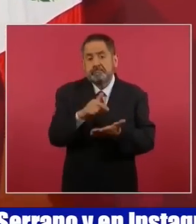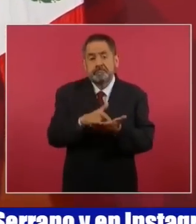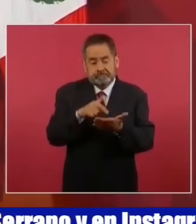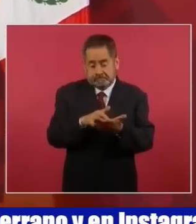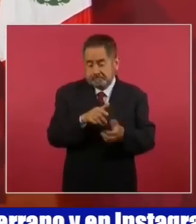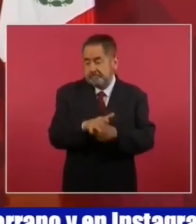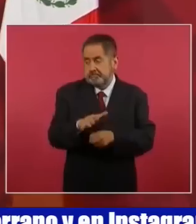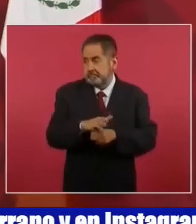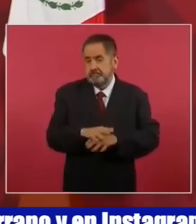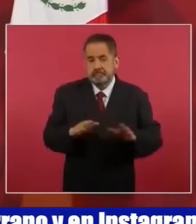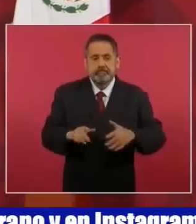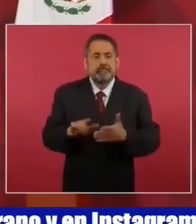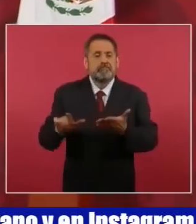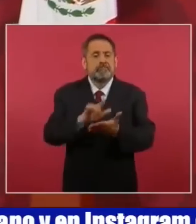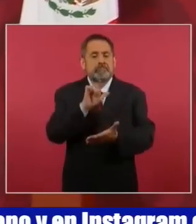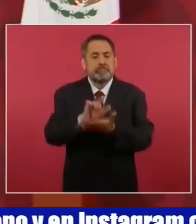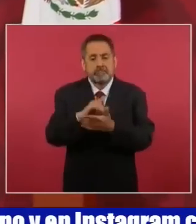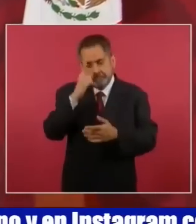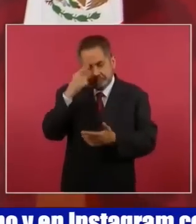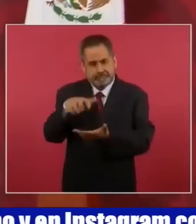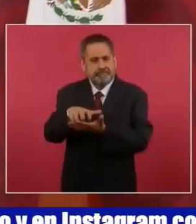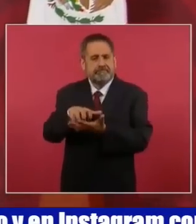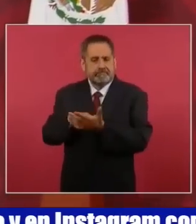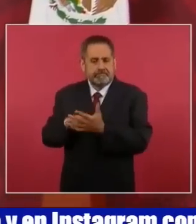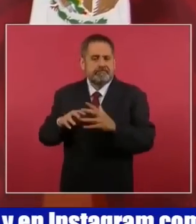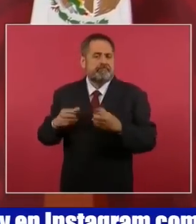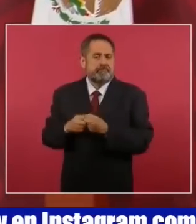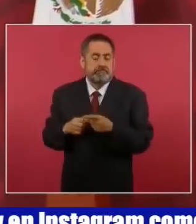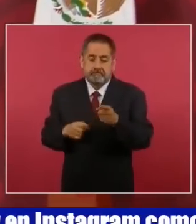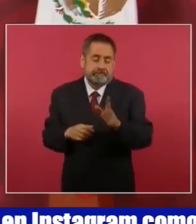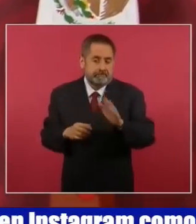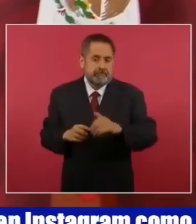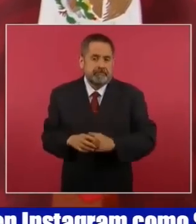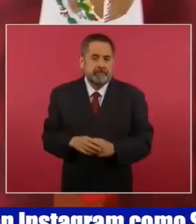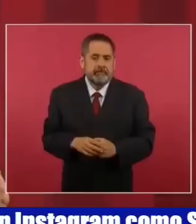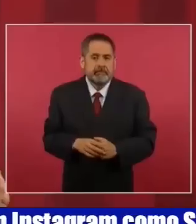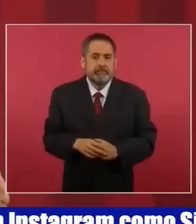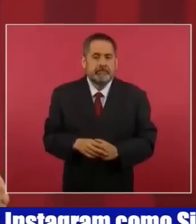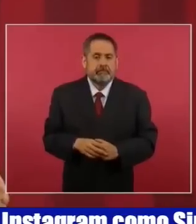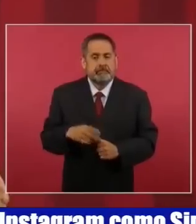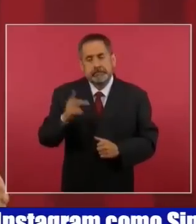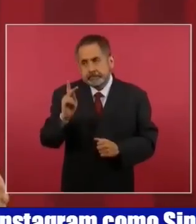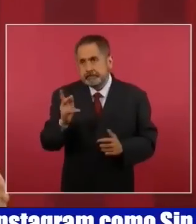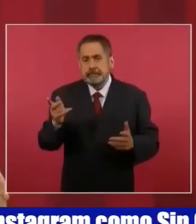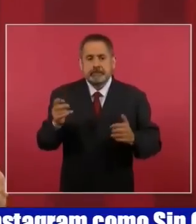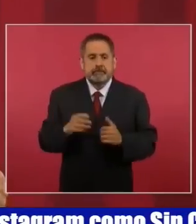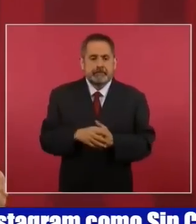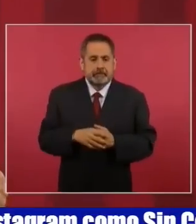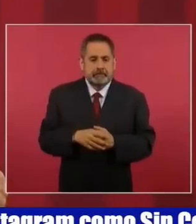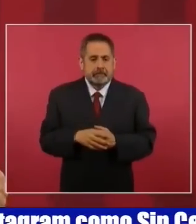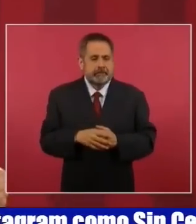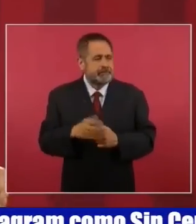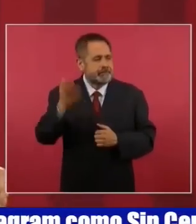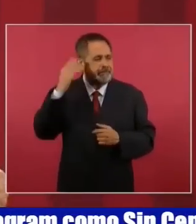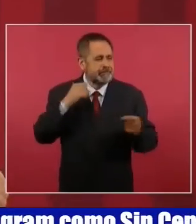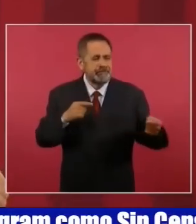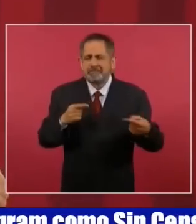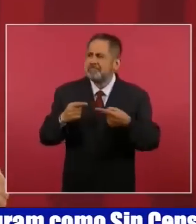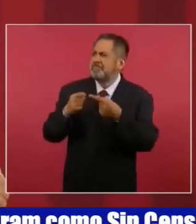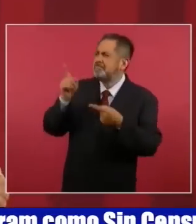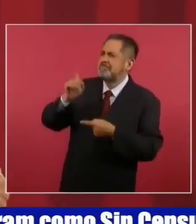Está en la ley de austeridad republicana, pero fue impugnada, no sé